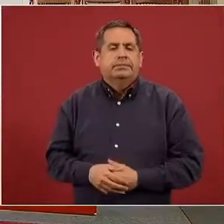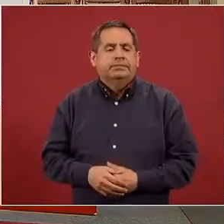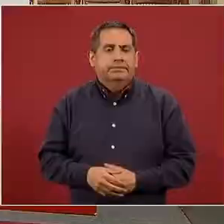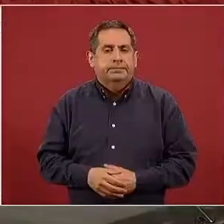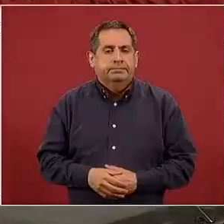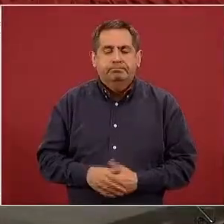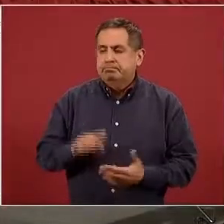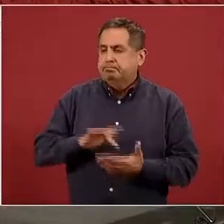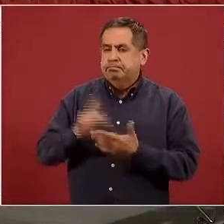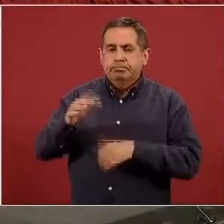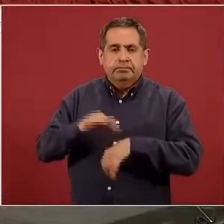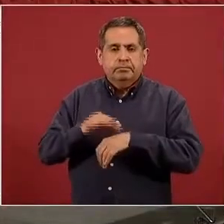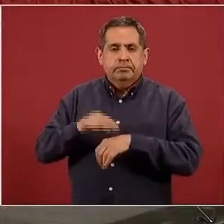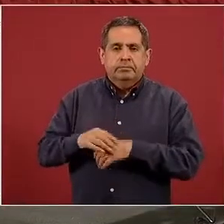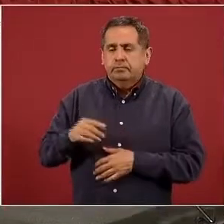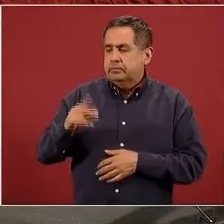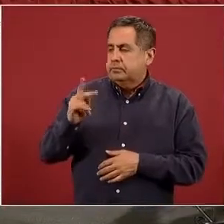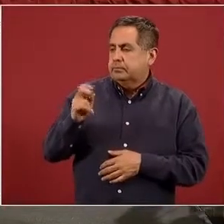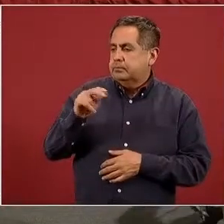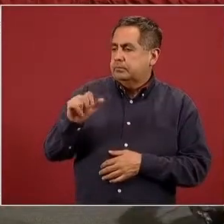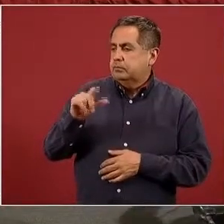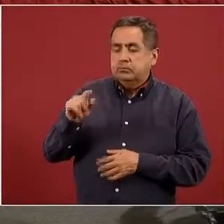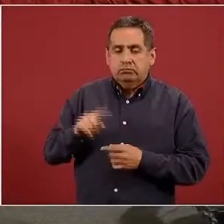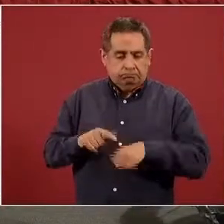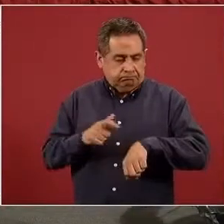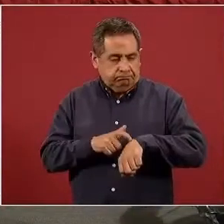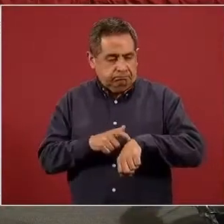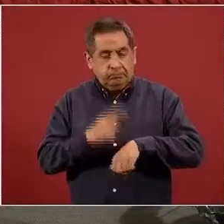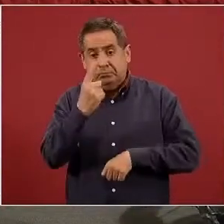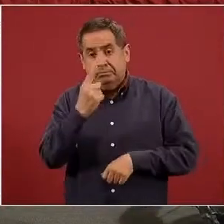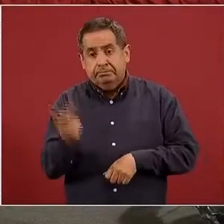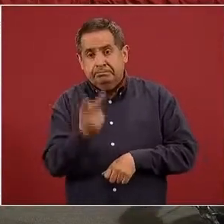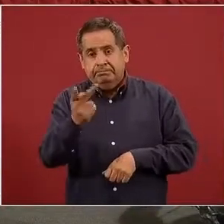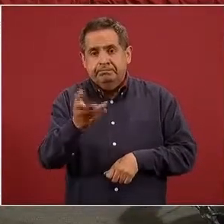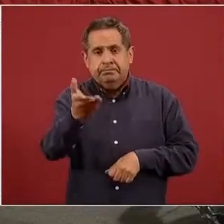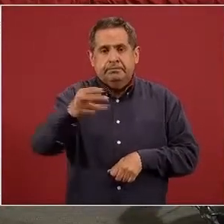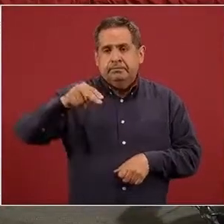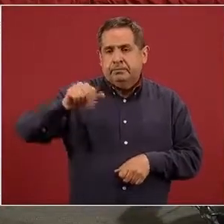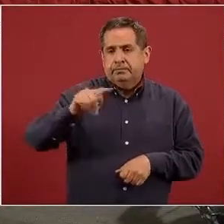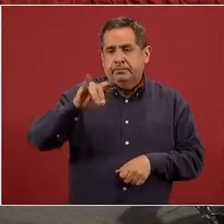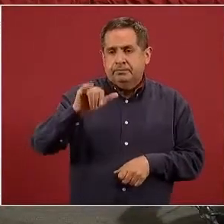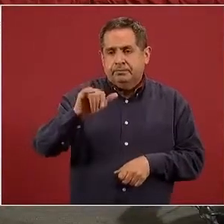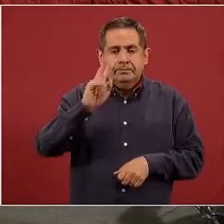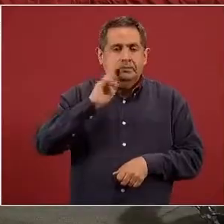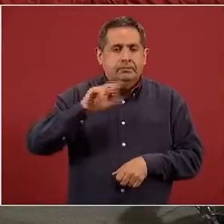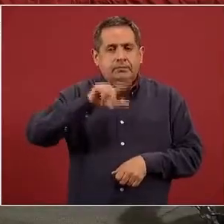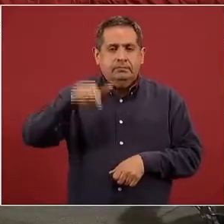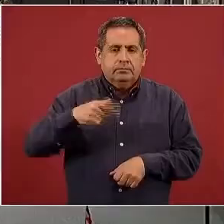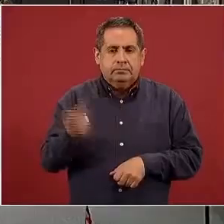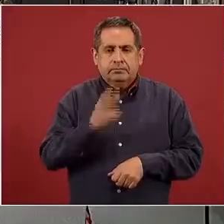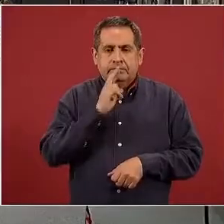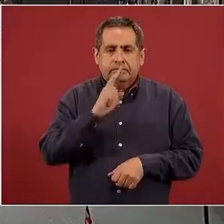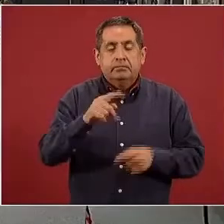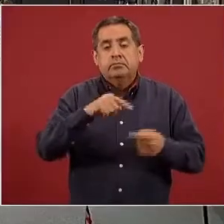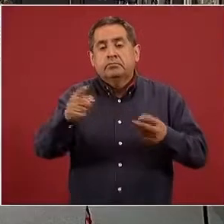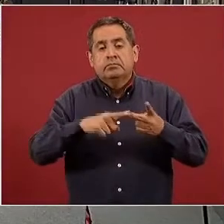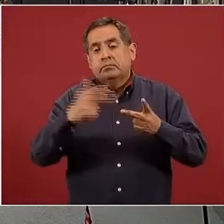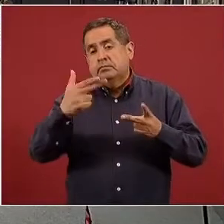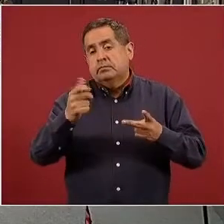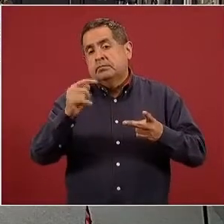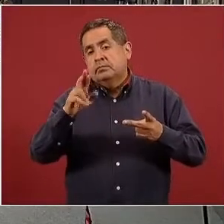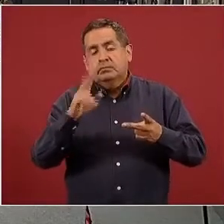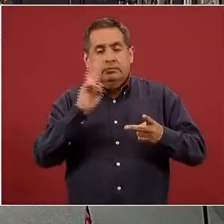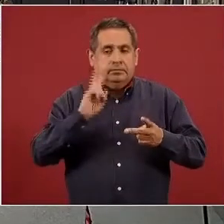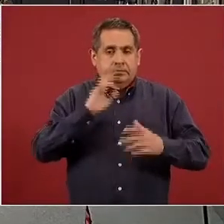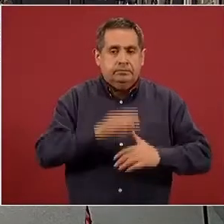gracias, doctor Quijada, doctor Peñalosa. Pues nos queda tiempo para una pregunta, Natalia Vitela, y a ver si nos da tiempo con Héctor García.